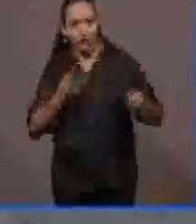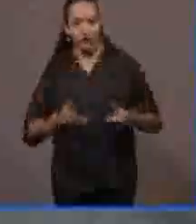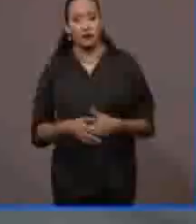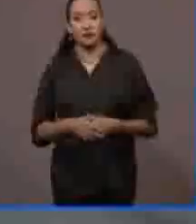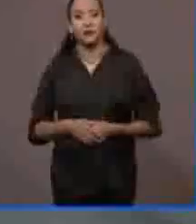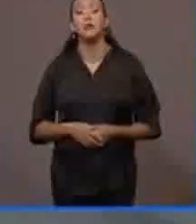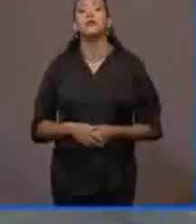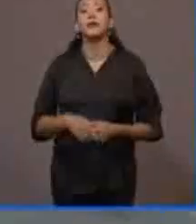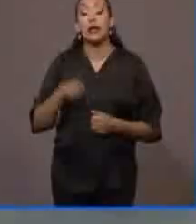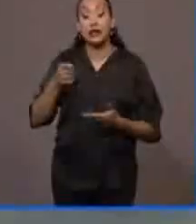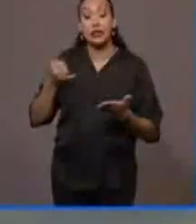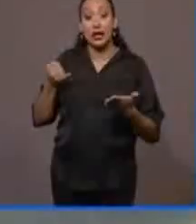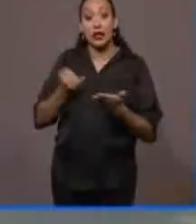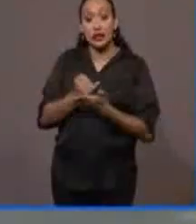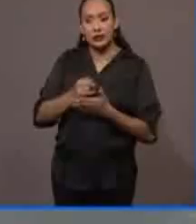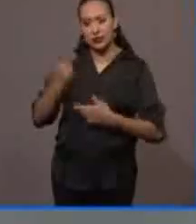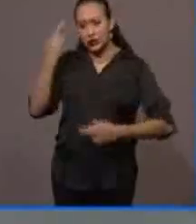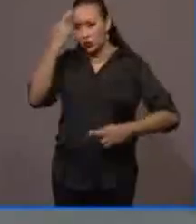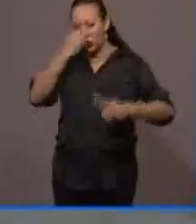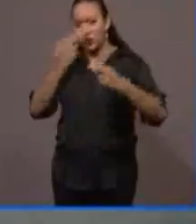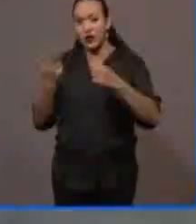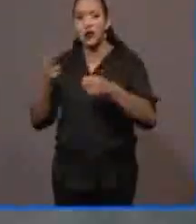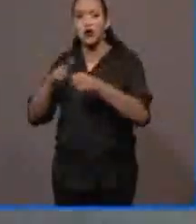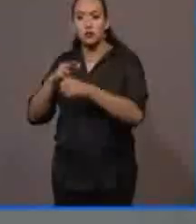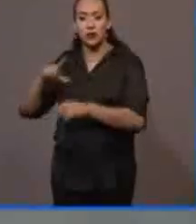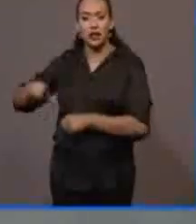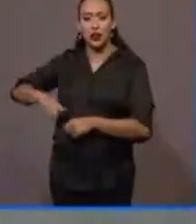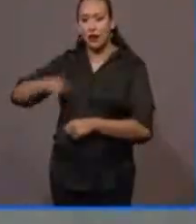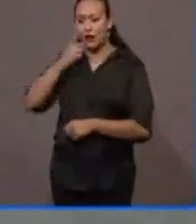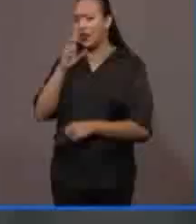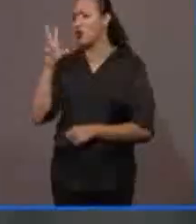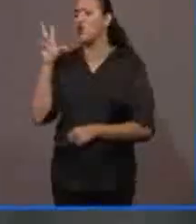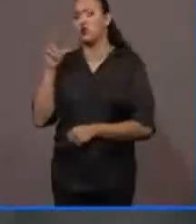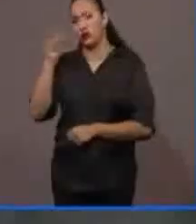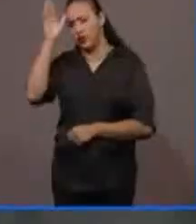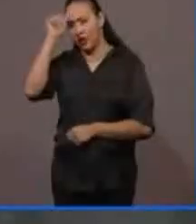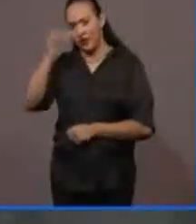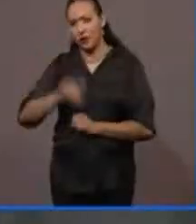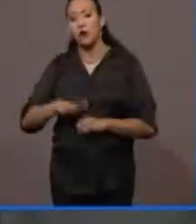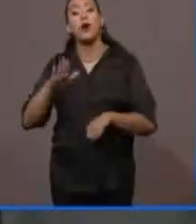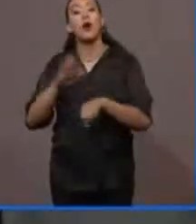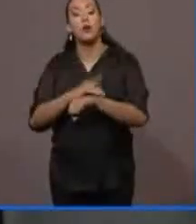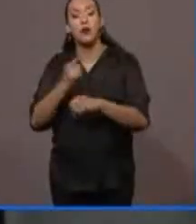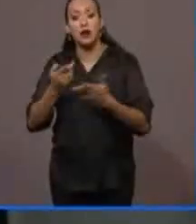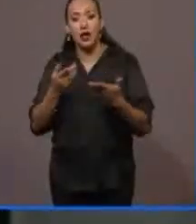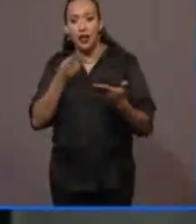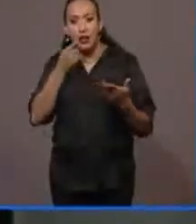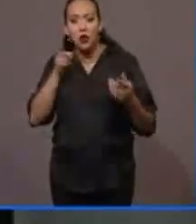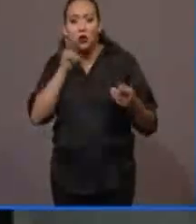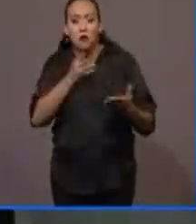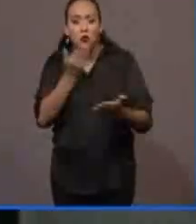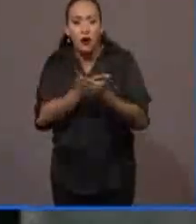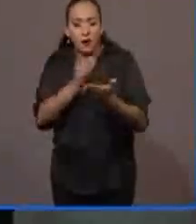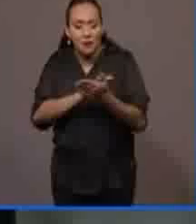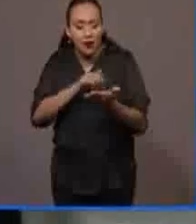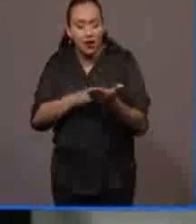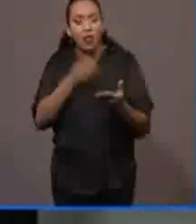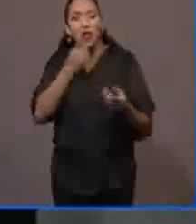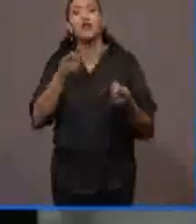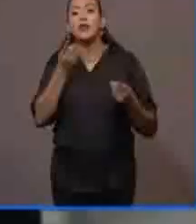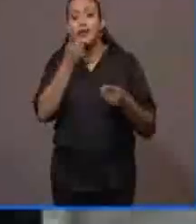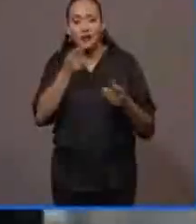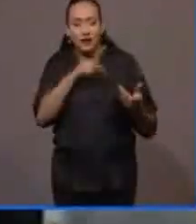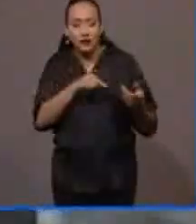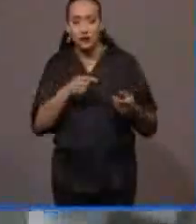requerida, decisión que fue impugnada por el hospital público vía queja, argumentando que no existía evidencia documental de los